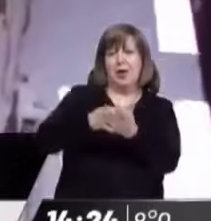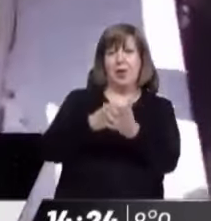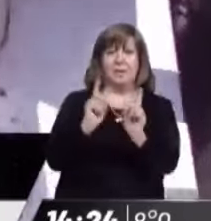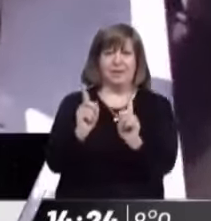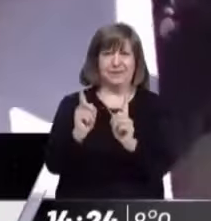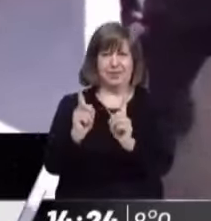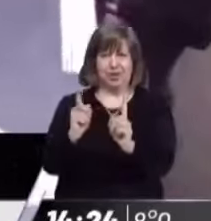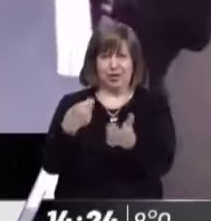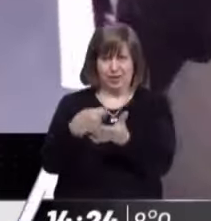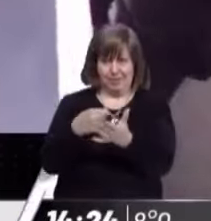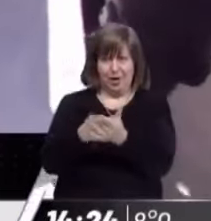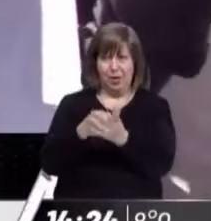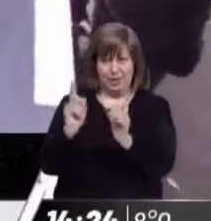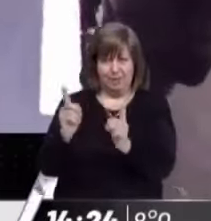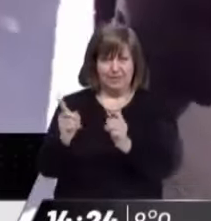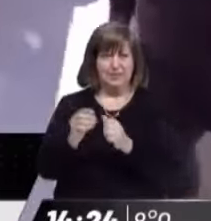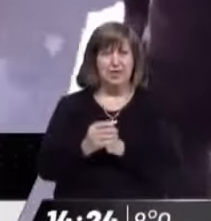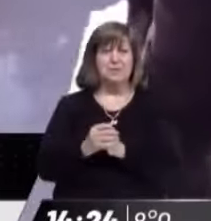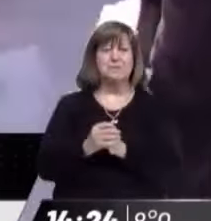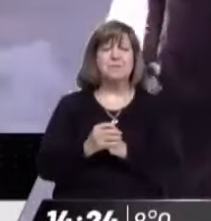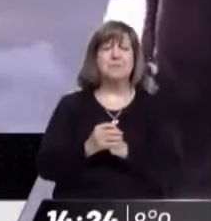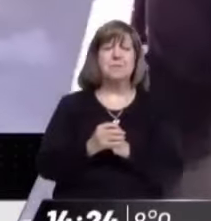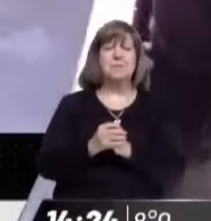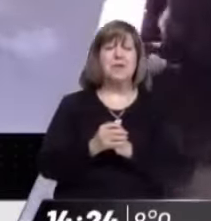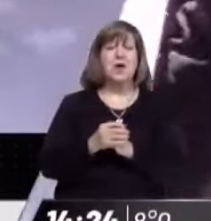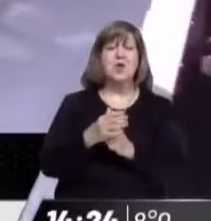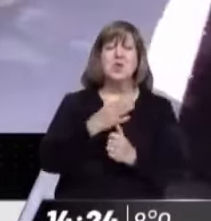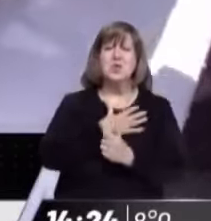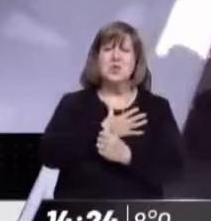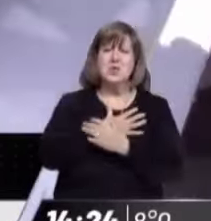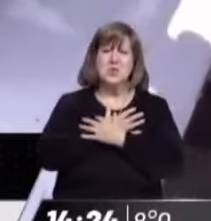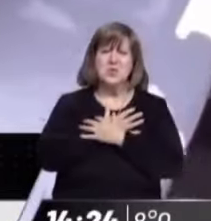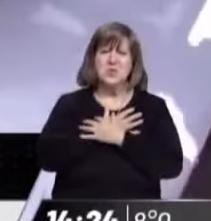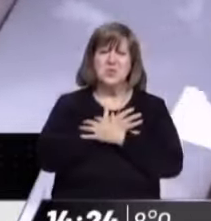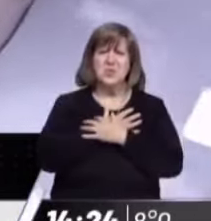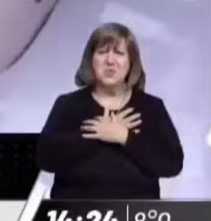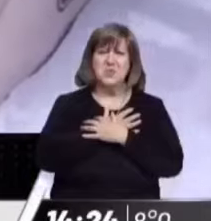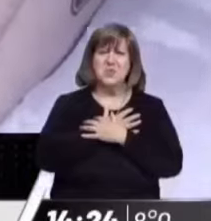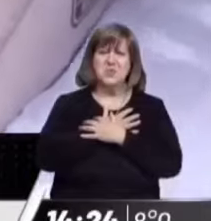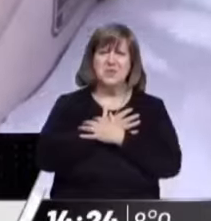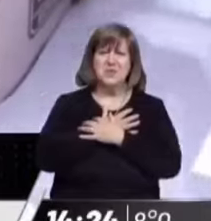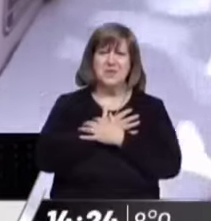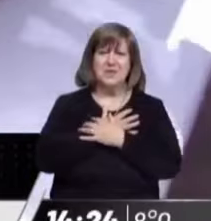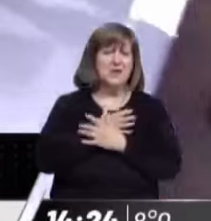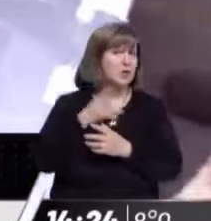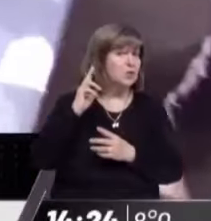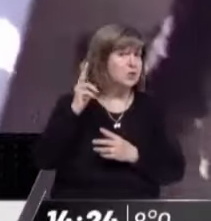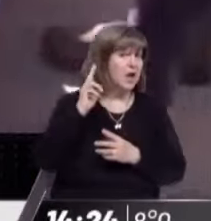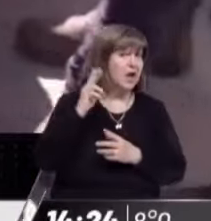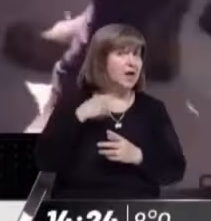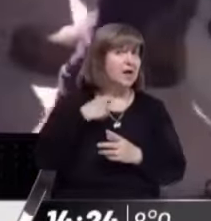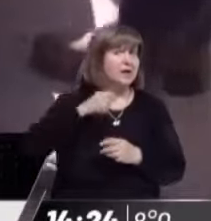4, ¿no se llama así? Por 4, el listo. Motor, Julián, por 4, bueno, yo sabía que lo iba a decir mal.